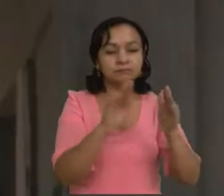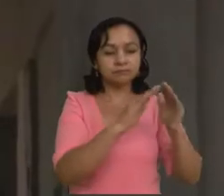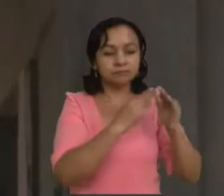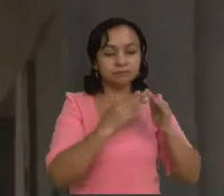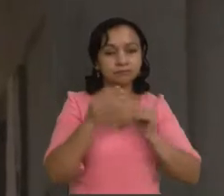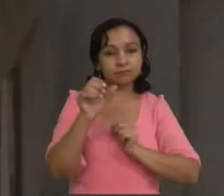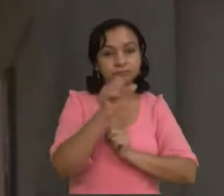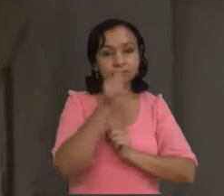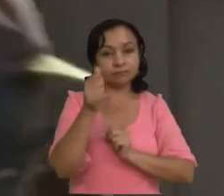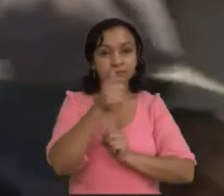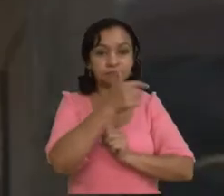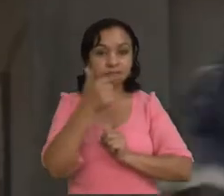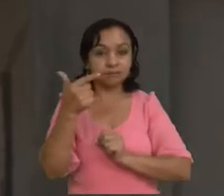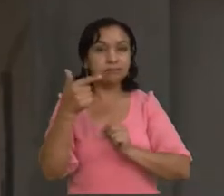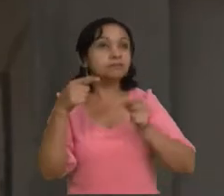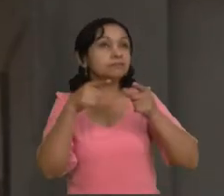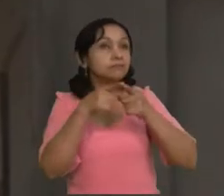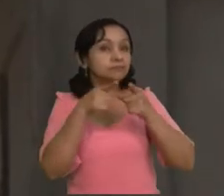y 7 de la capital.